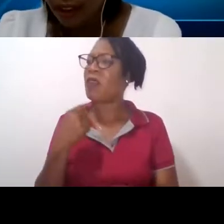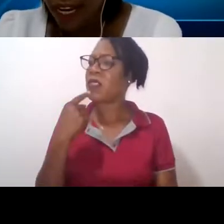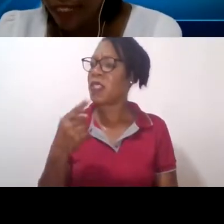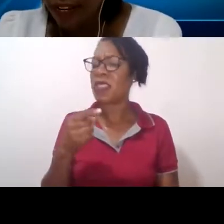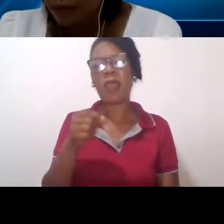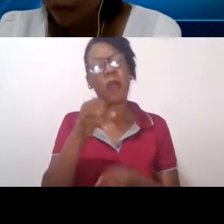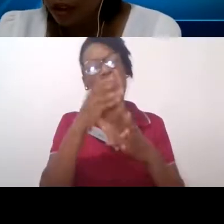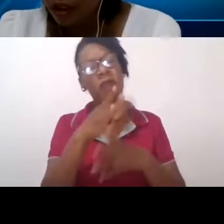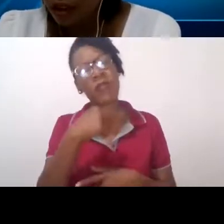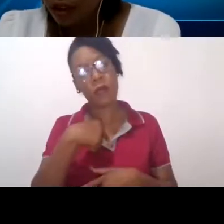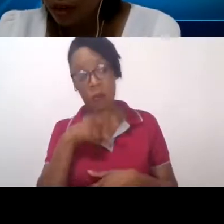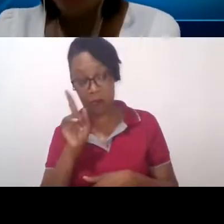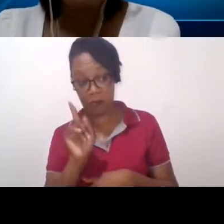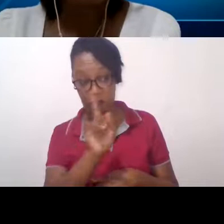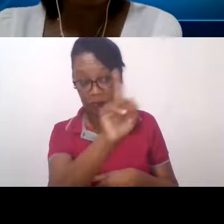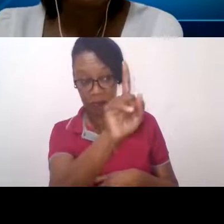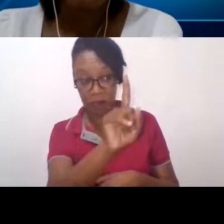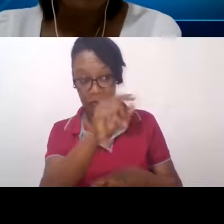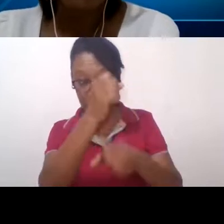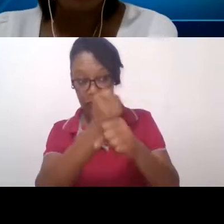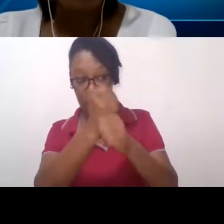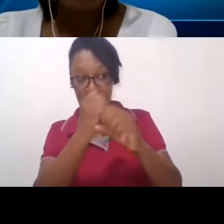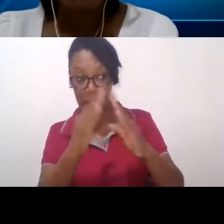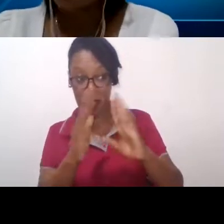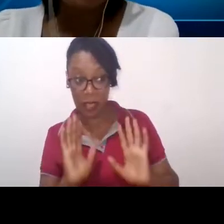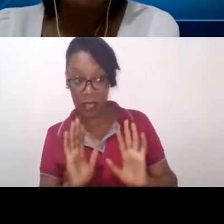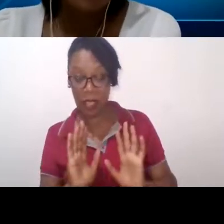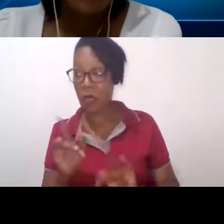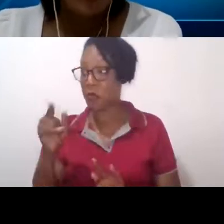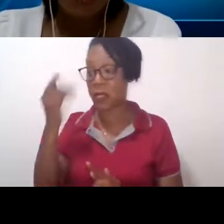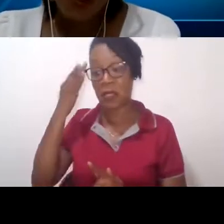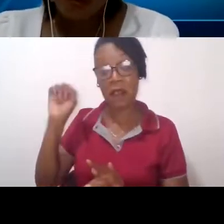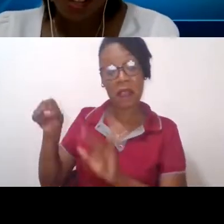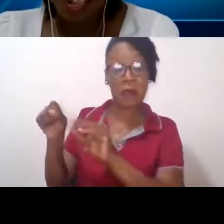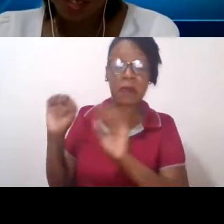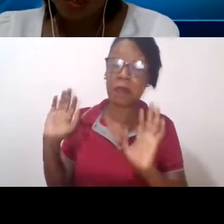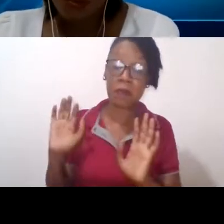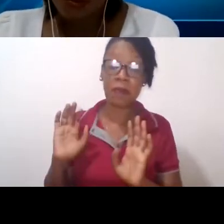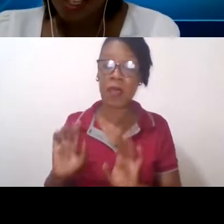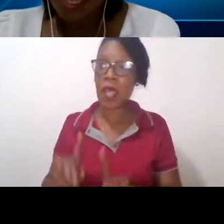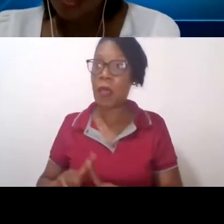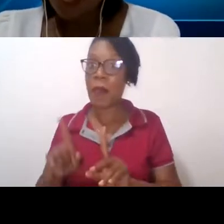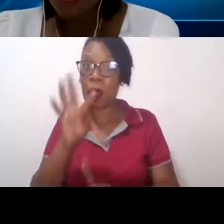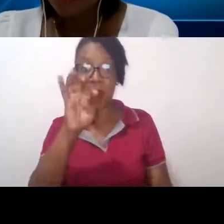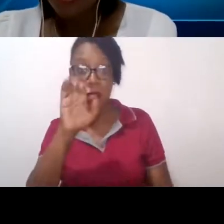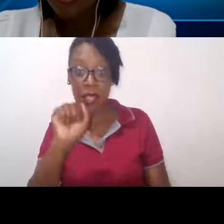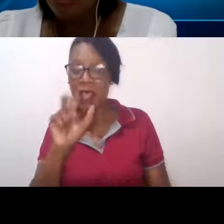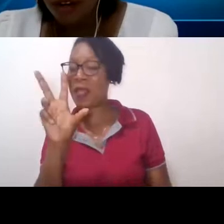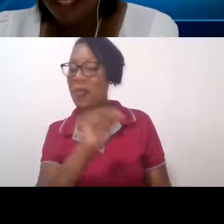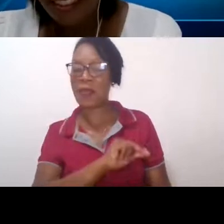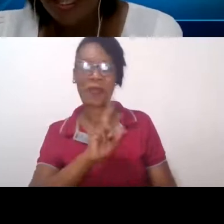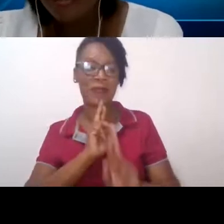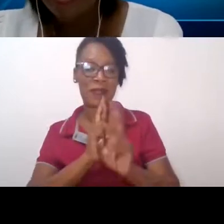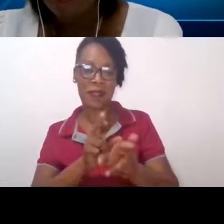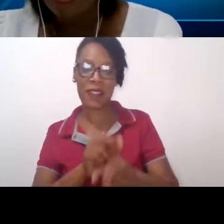llevar la tarea? Bueno, usted sabrá si me la trae o no. Vean, esta no es una respuesta para ellos. Entonces, como